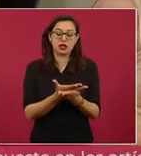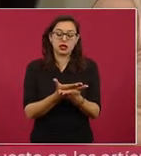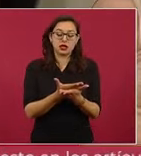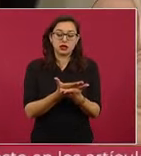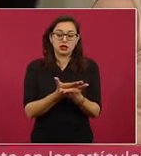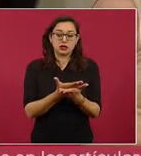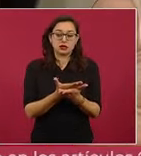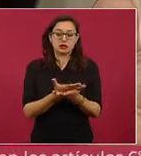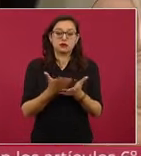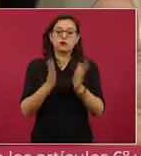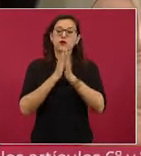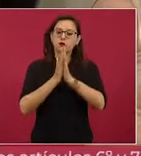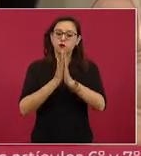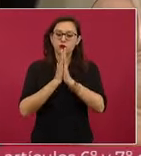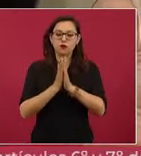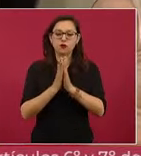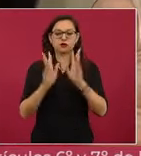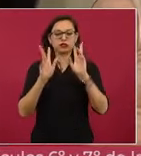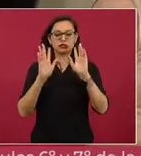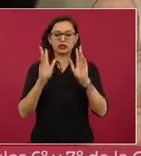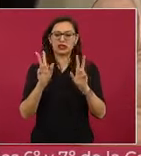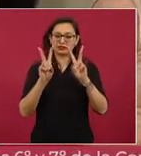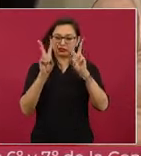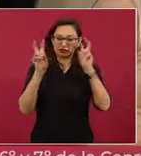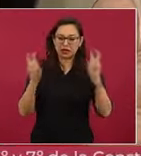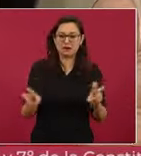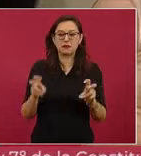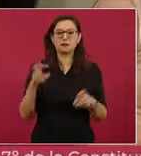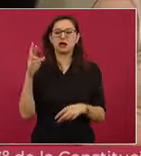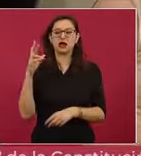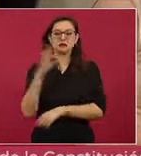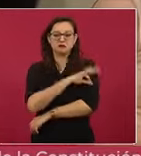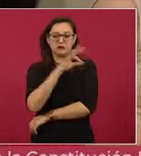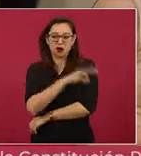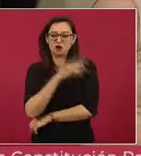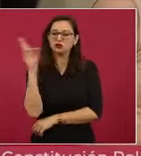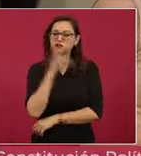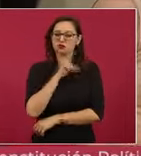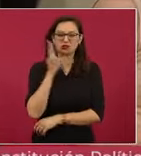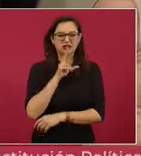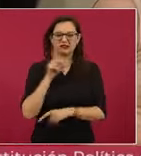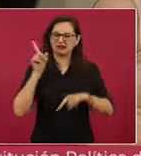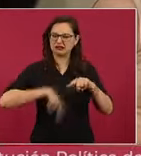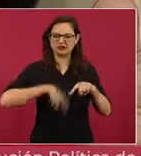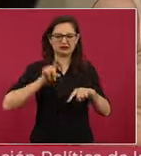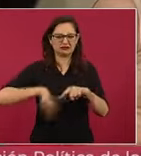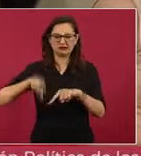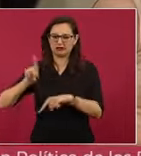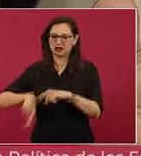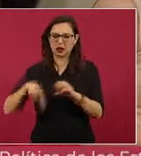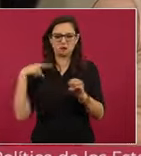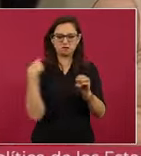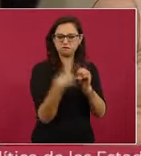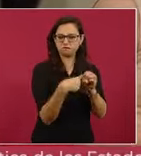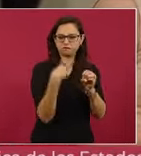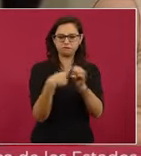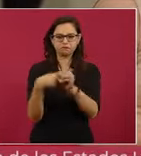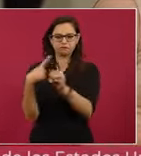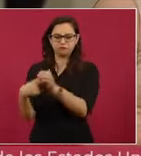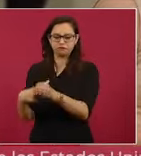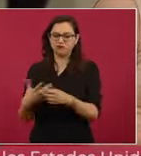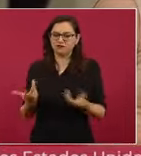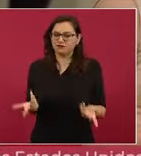México-Ucrania que fueran censurados estos medios de RT y de Sputnik. Y se nos hace muy curioso porque